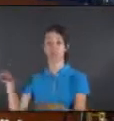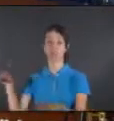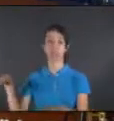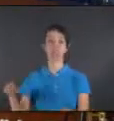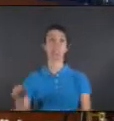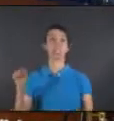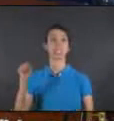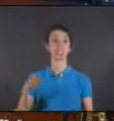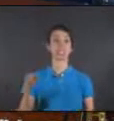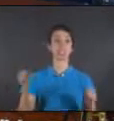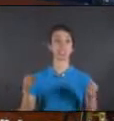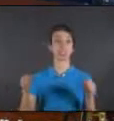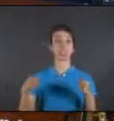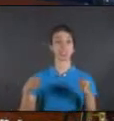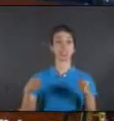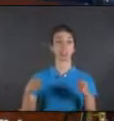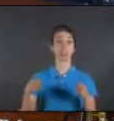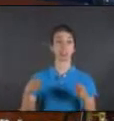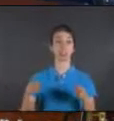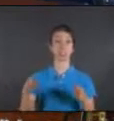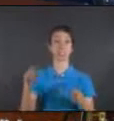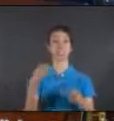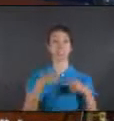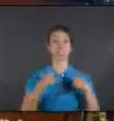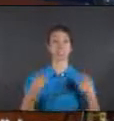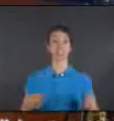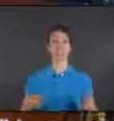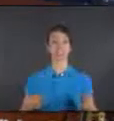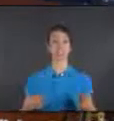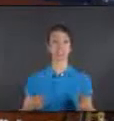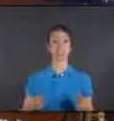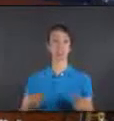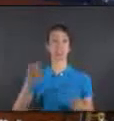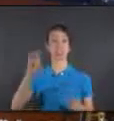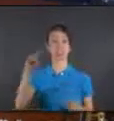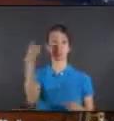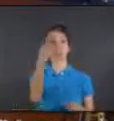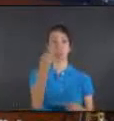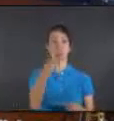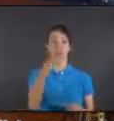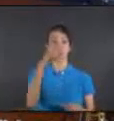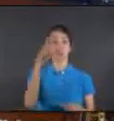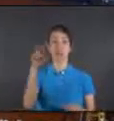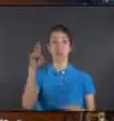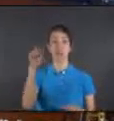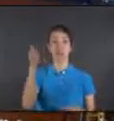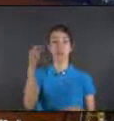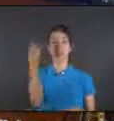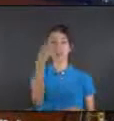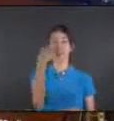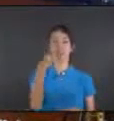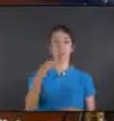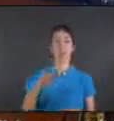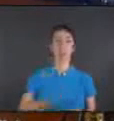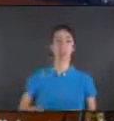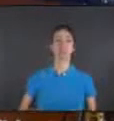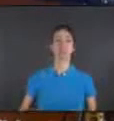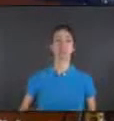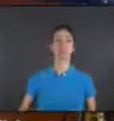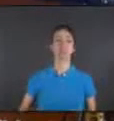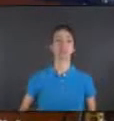Pero los desterrados sí lo hicieron. Y el sacerdote